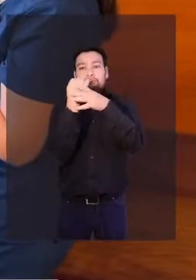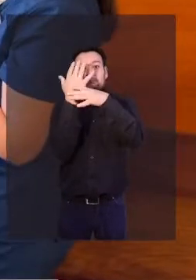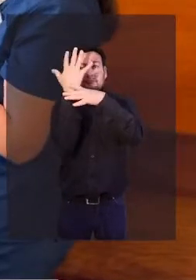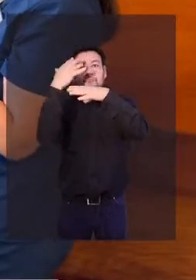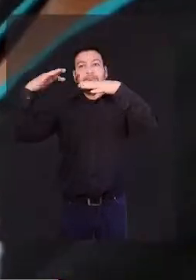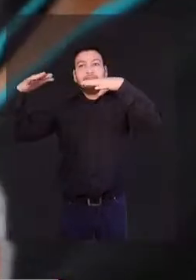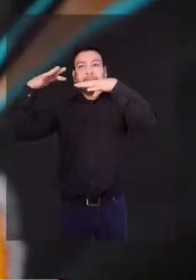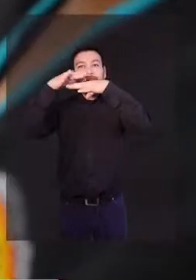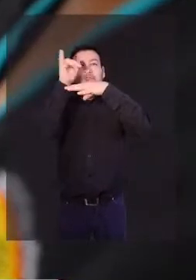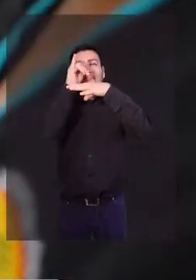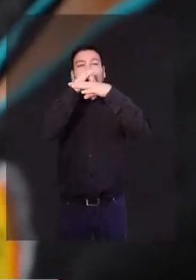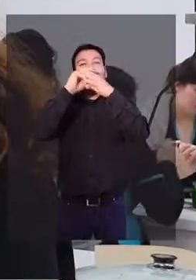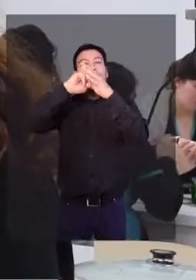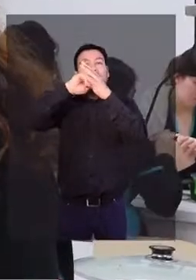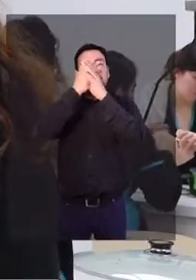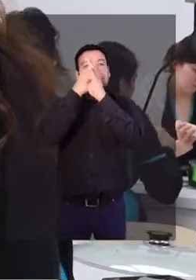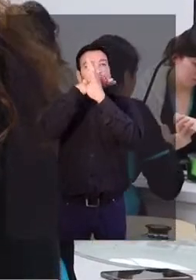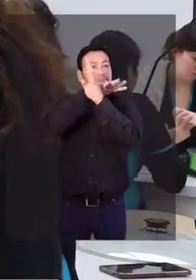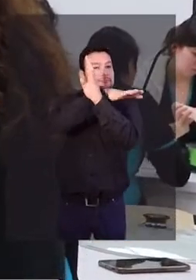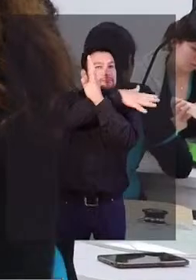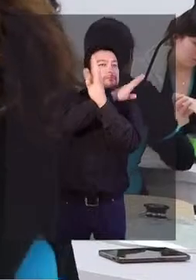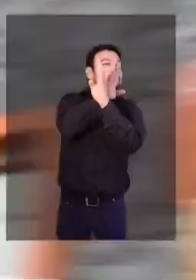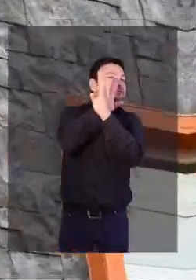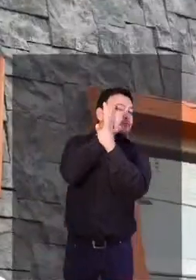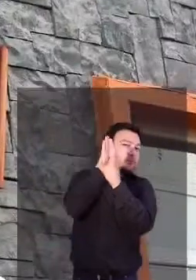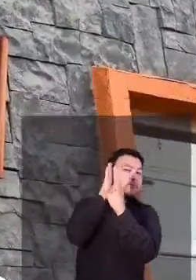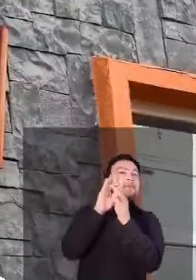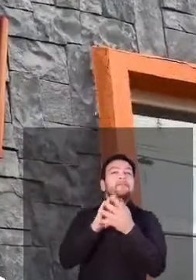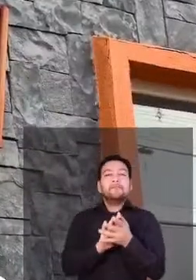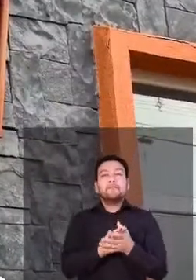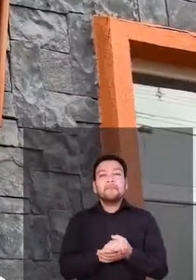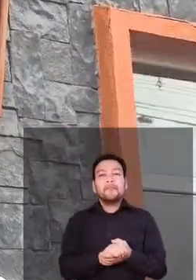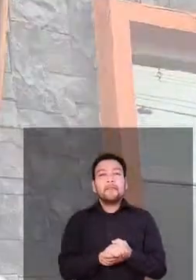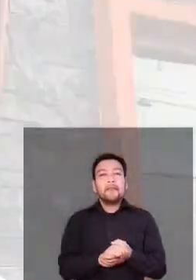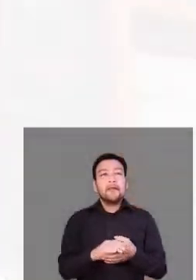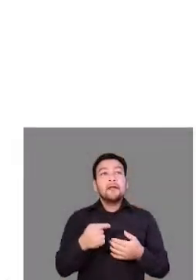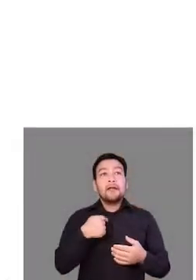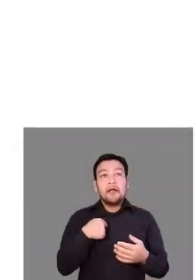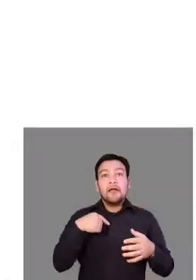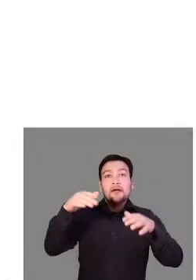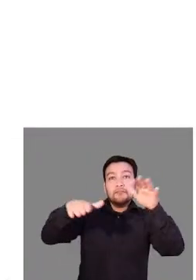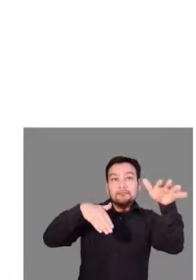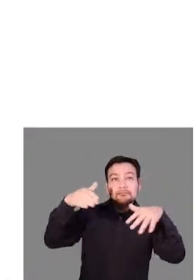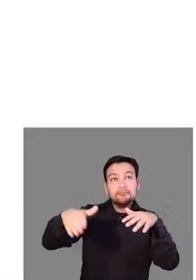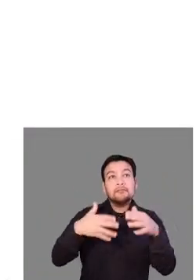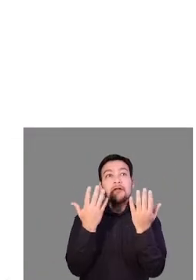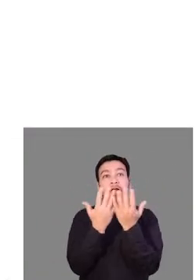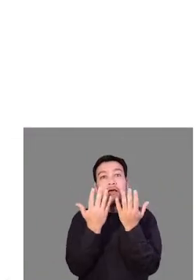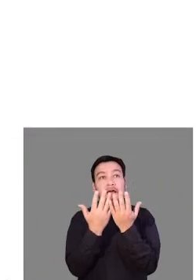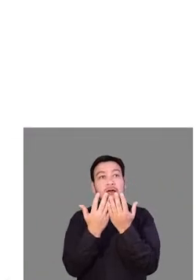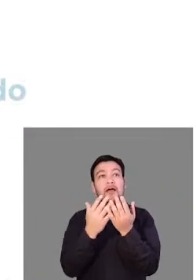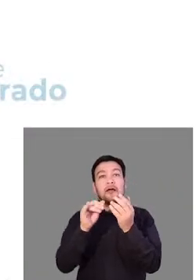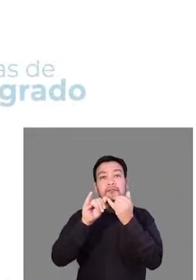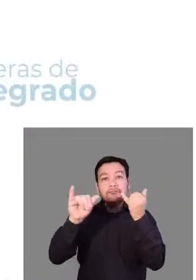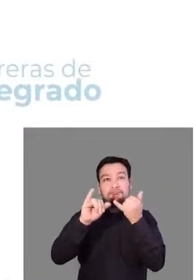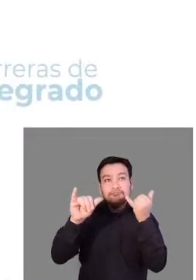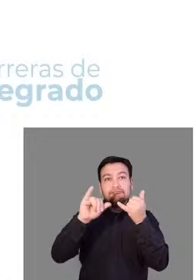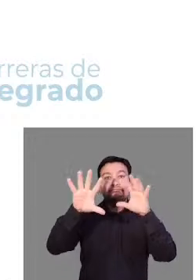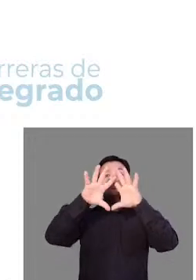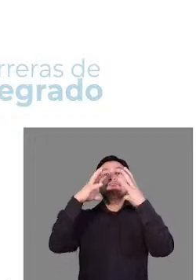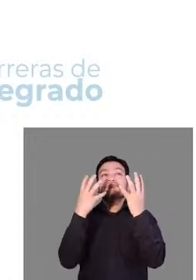ingeniería y tecnología y pedagogías. Nuestra universidad cuenta con 5 institutos, 5